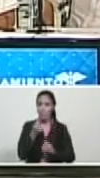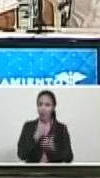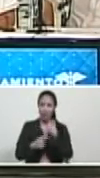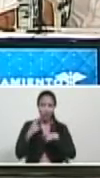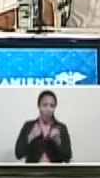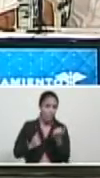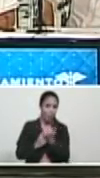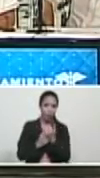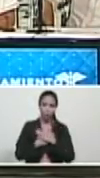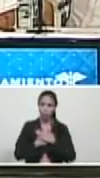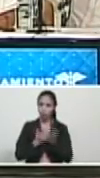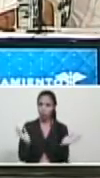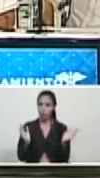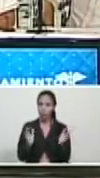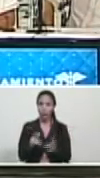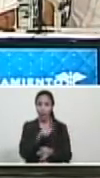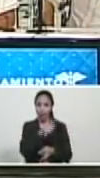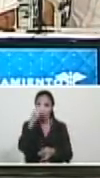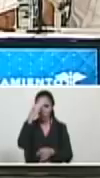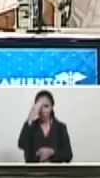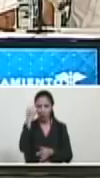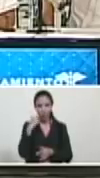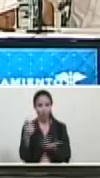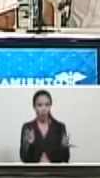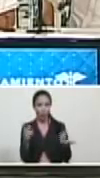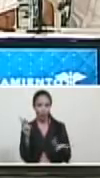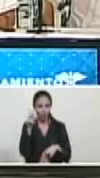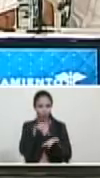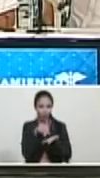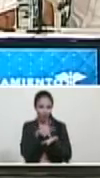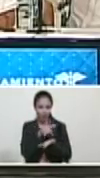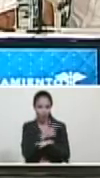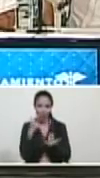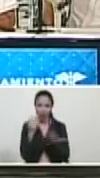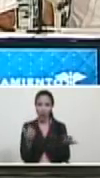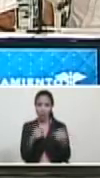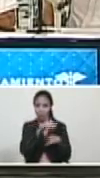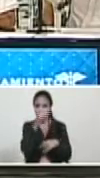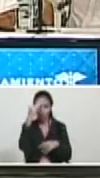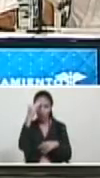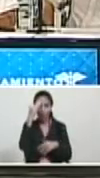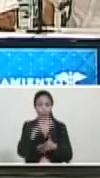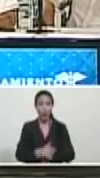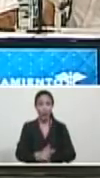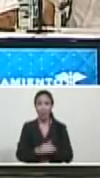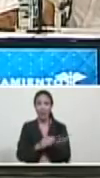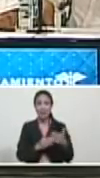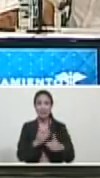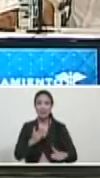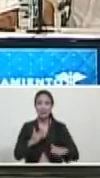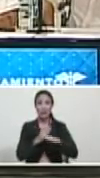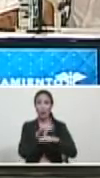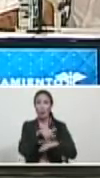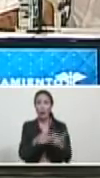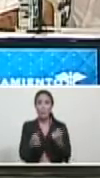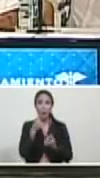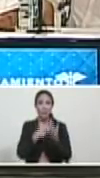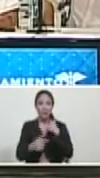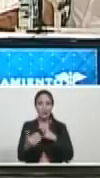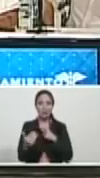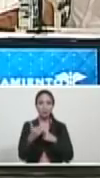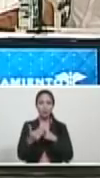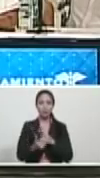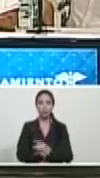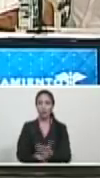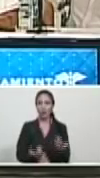conocimiento del ataque criminal fascista de Donald Trump contra el sistema de medicinas de Venezuela.